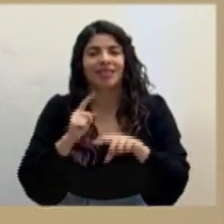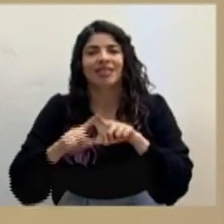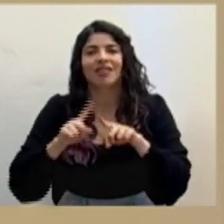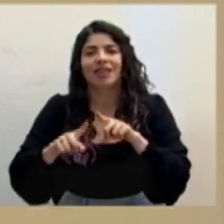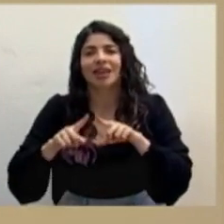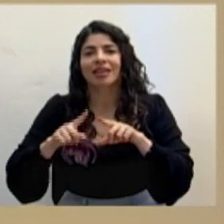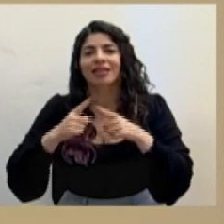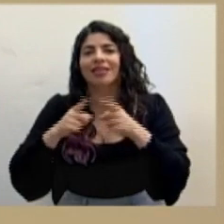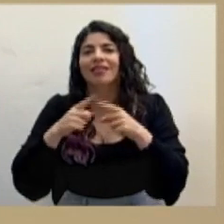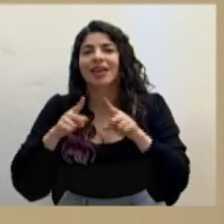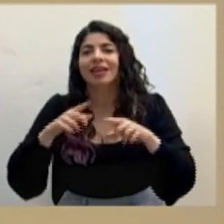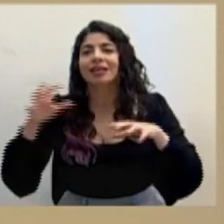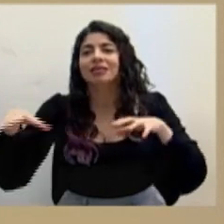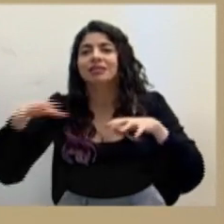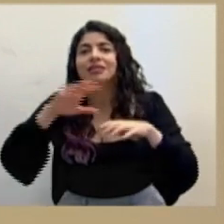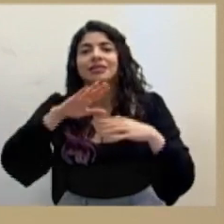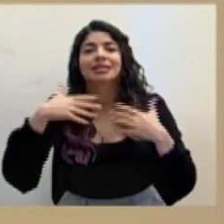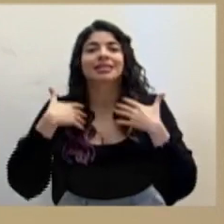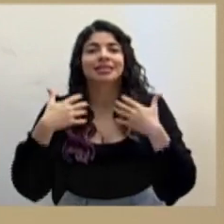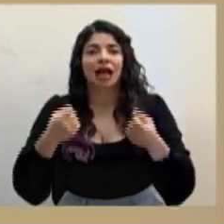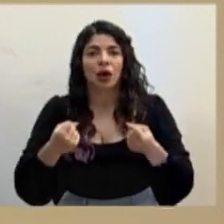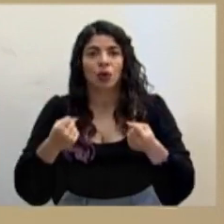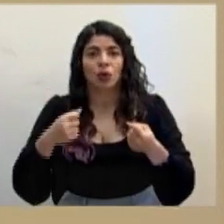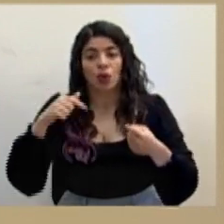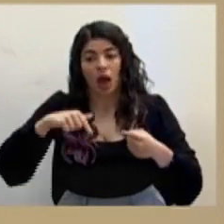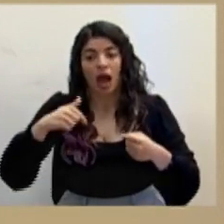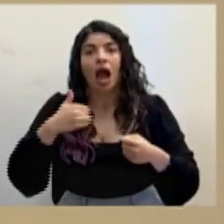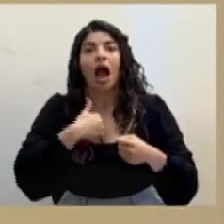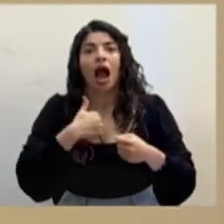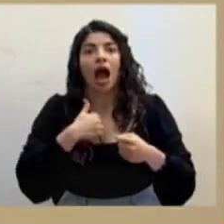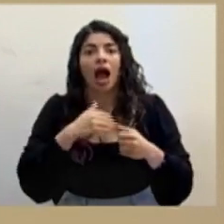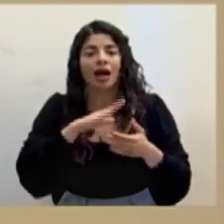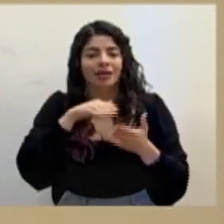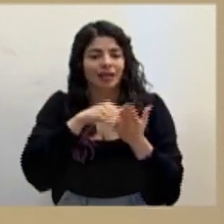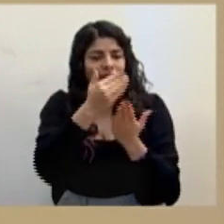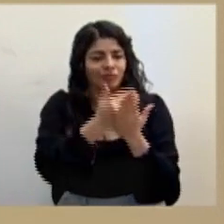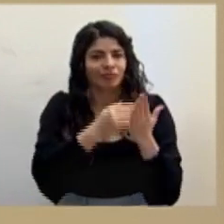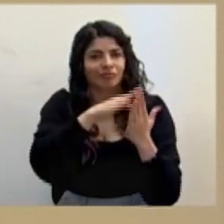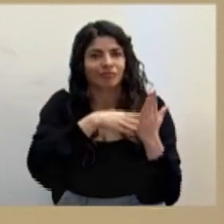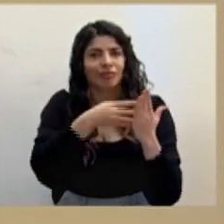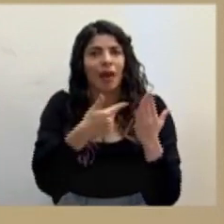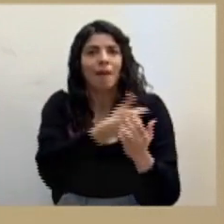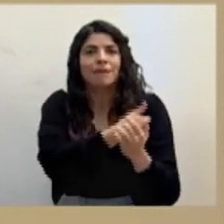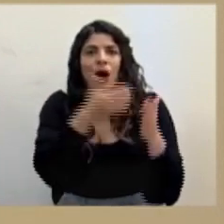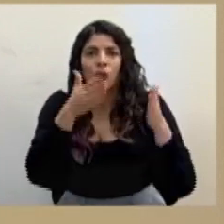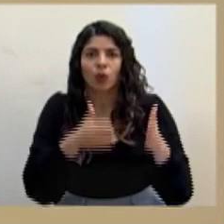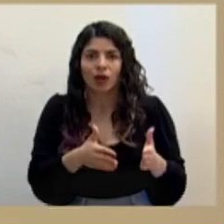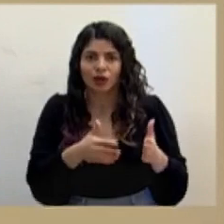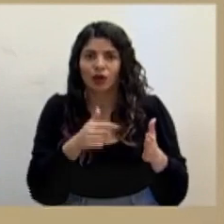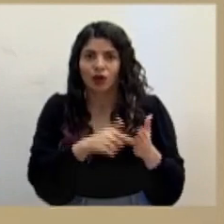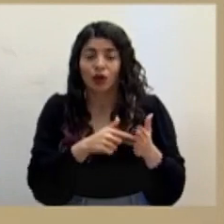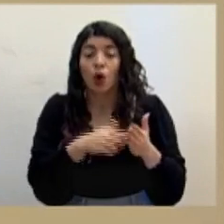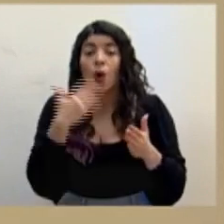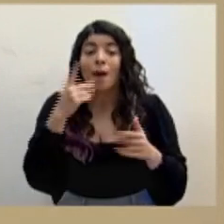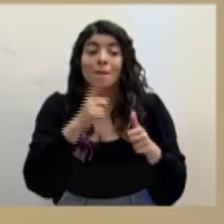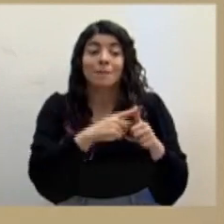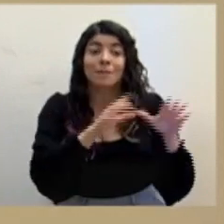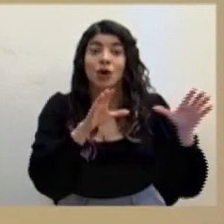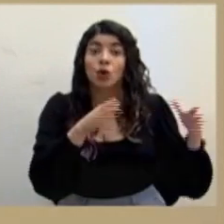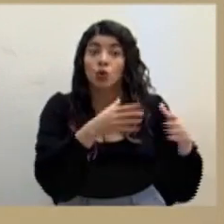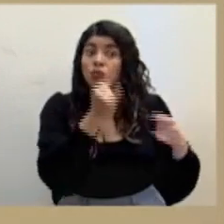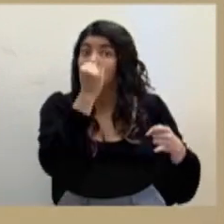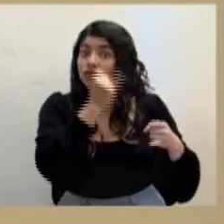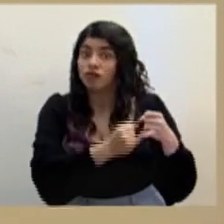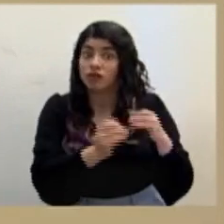de salud de la institución en donde se encuentra un vacunatorio. En el momento en el que se finalice este primer grupo,